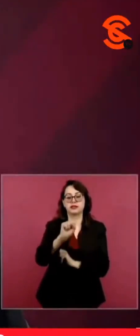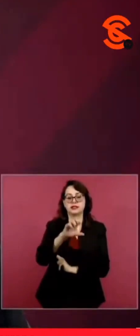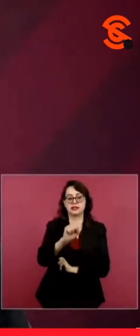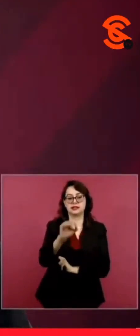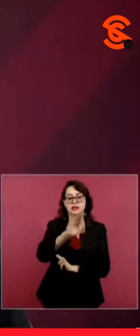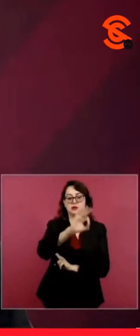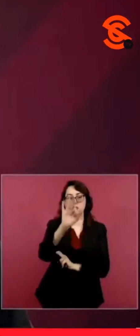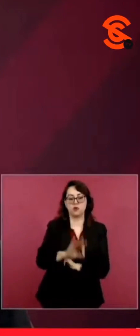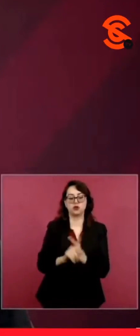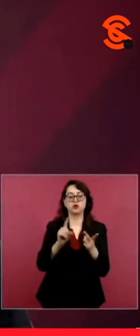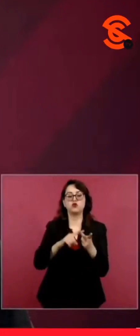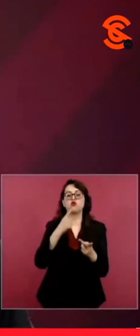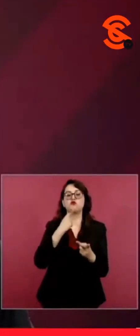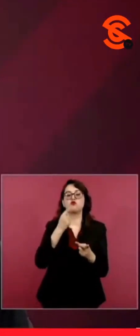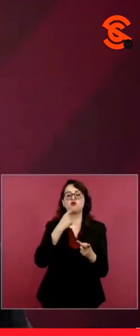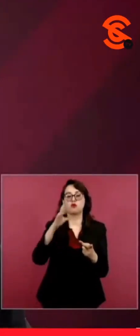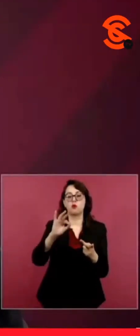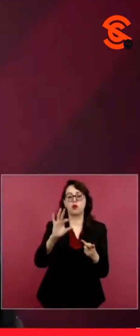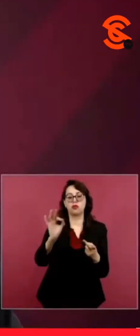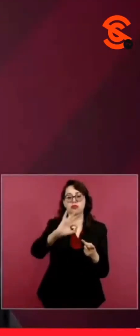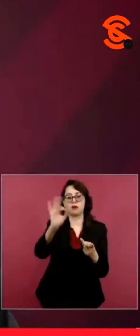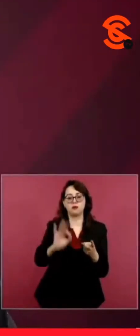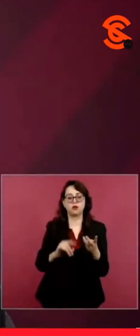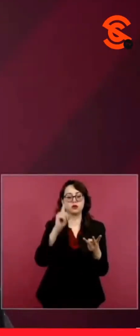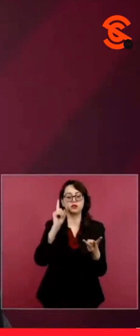41.4% para la premium y de